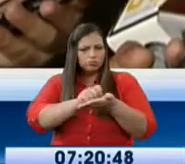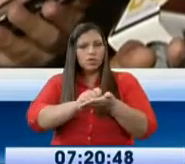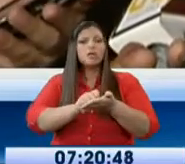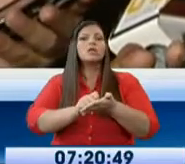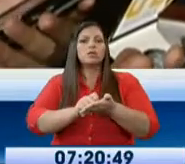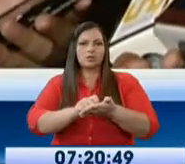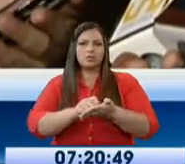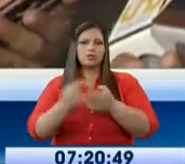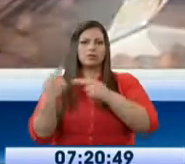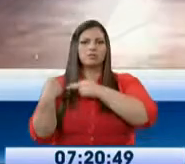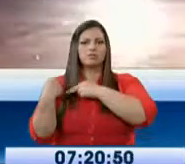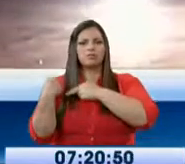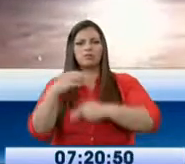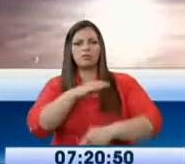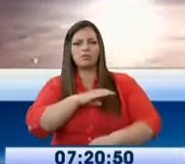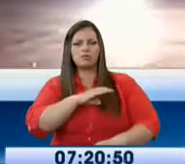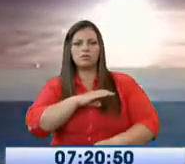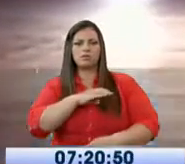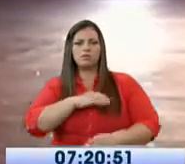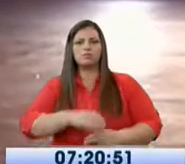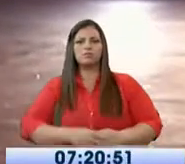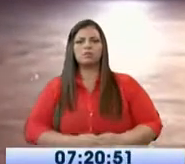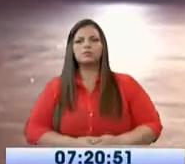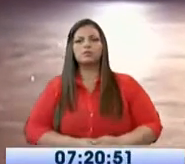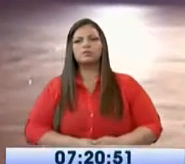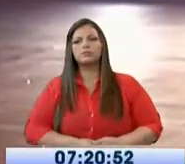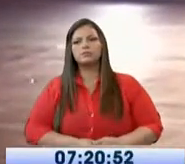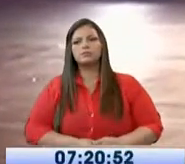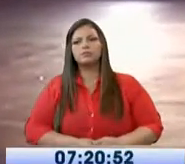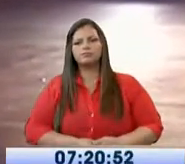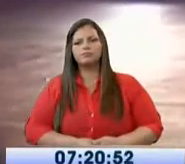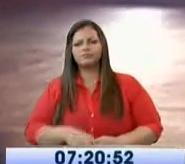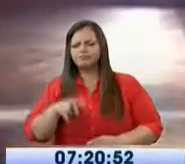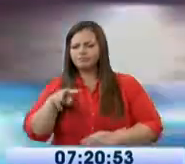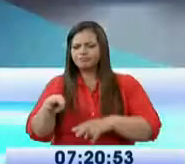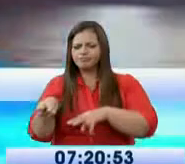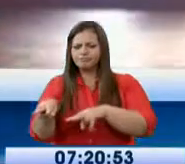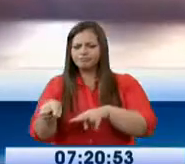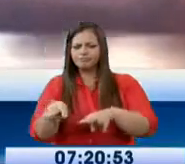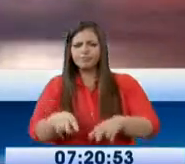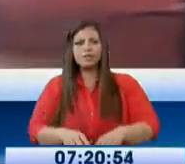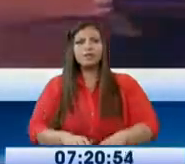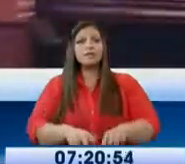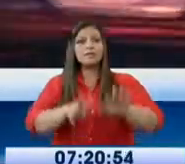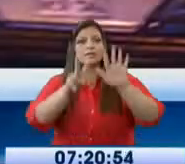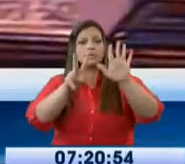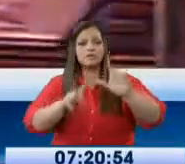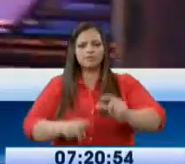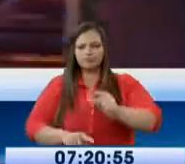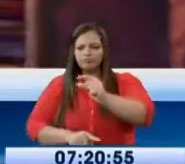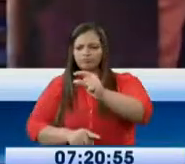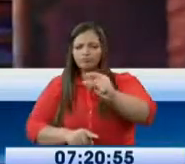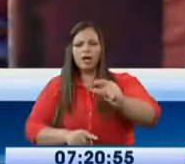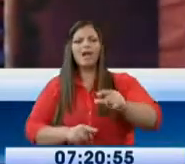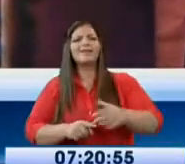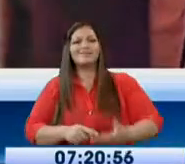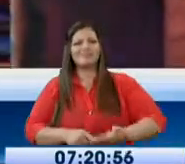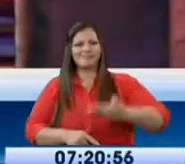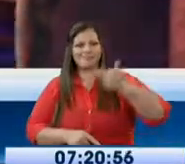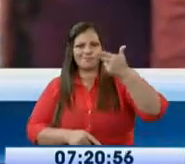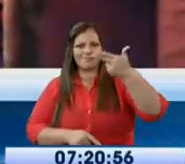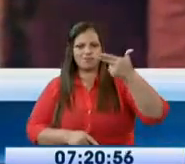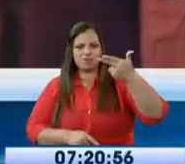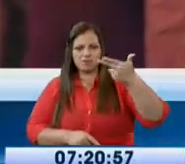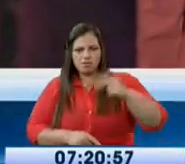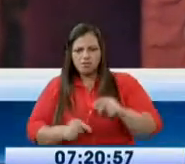caso, criminalística. En el escenario de sangre se encontró 7 restos balísticos que recogió la policía de